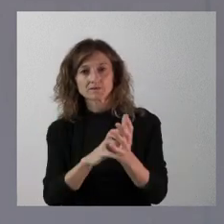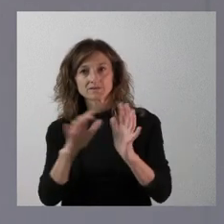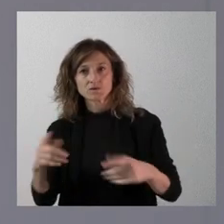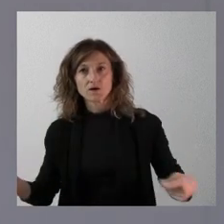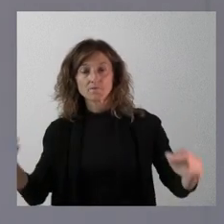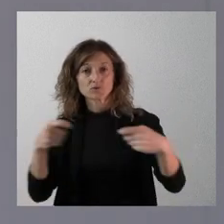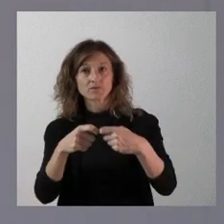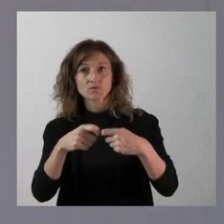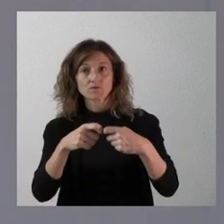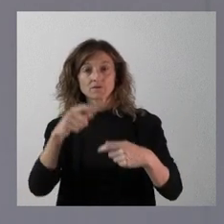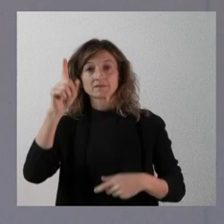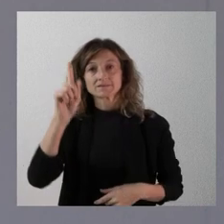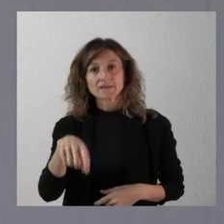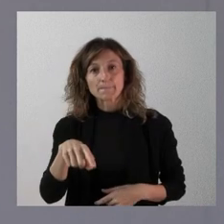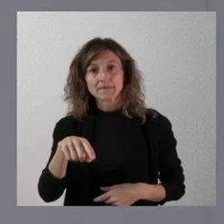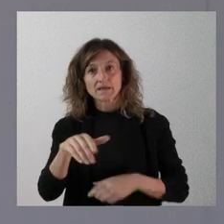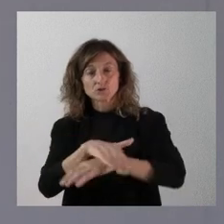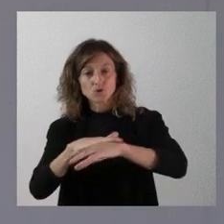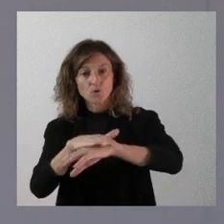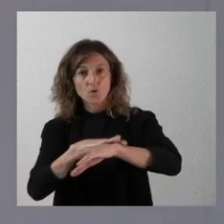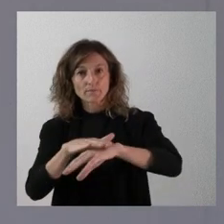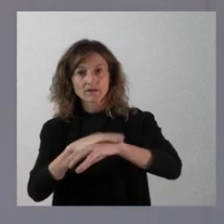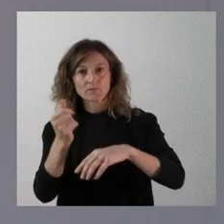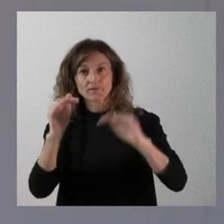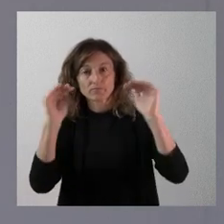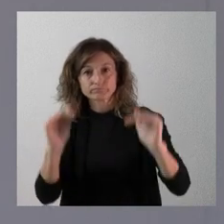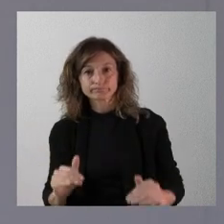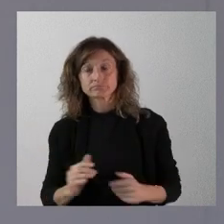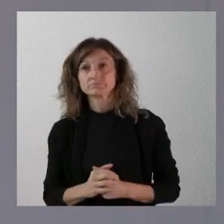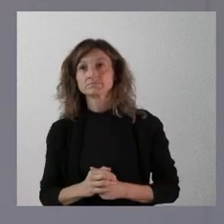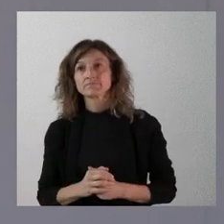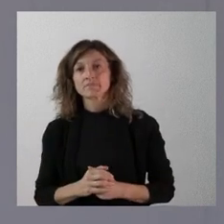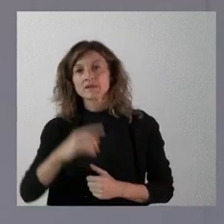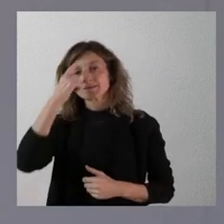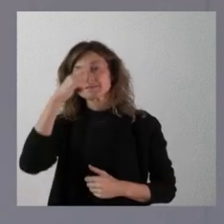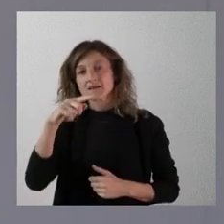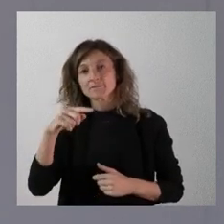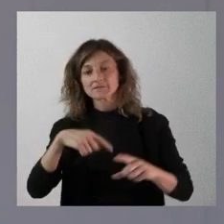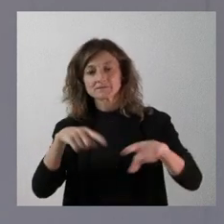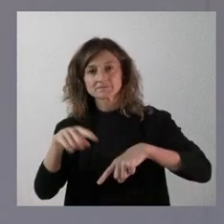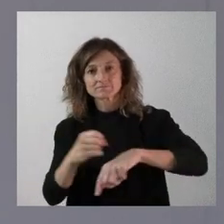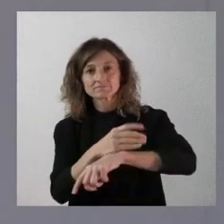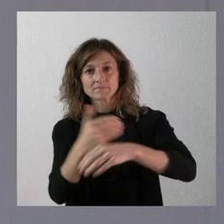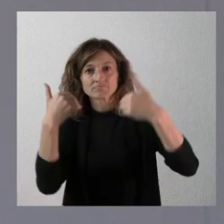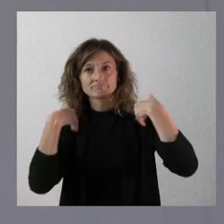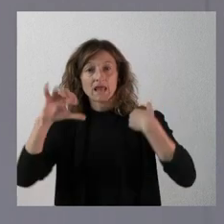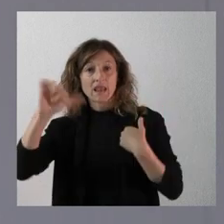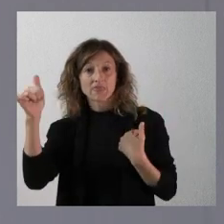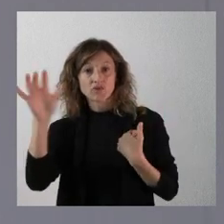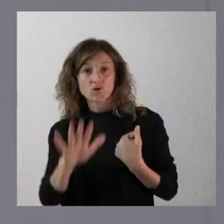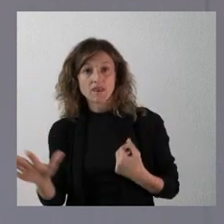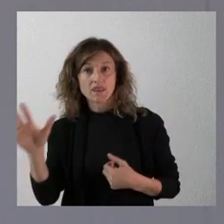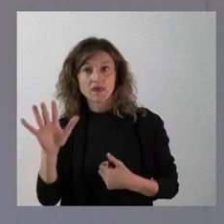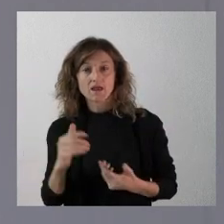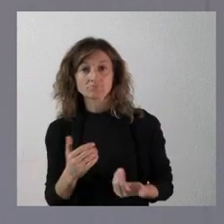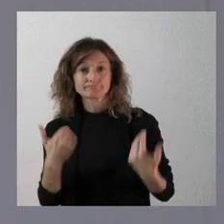pues hubiéramos tenido también una aportación por parte del gobierno reduciendo el precio saben ustedes que el transporte ferrovial es una competencia de ámbito nacional pero a pesar de